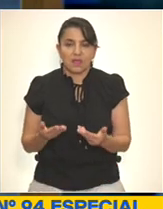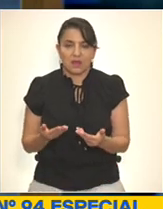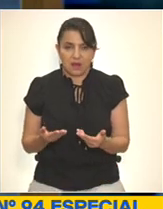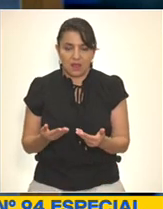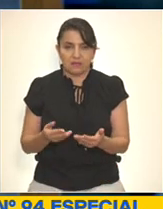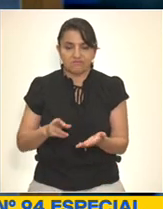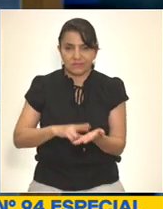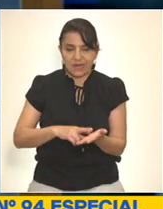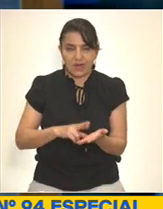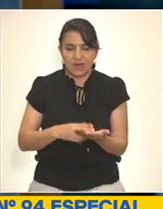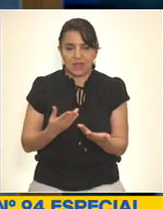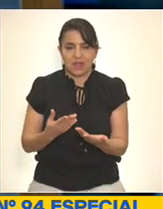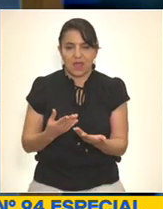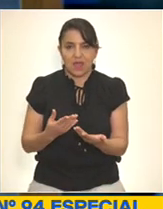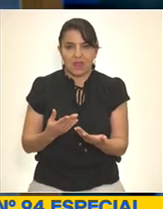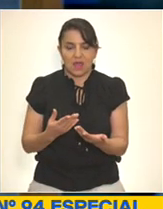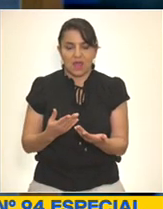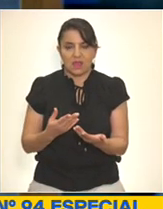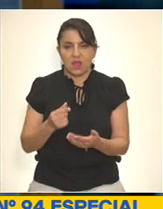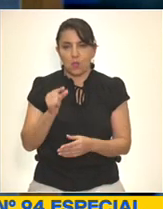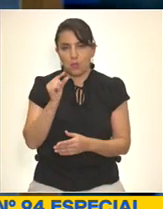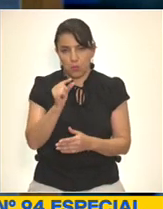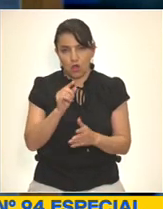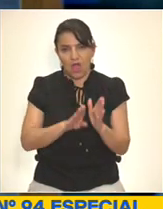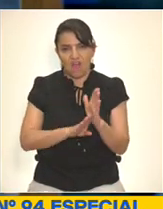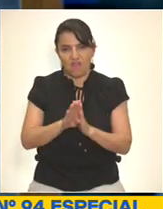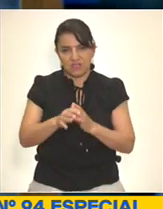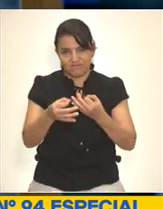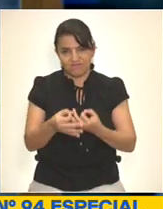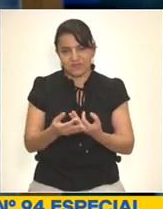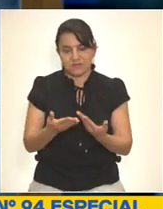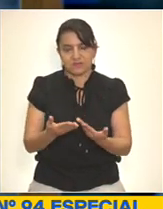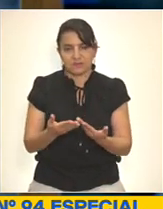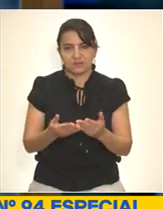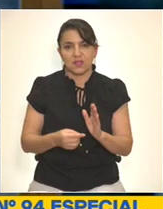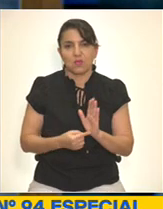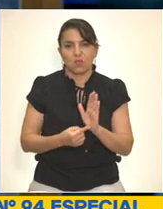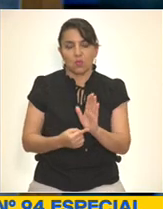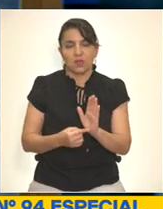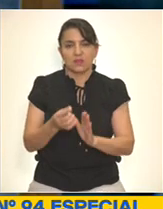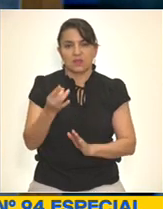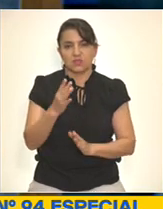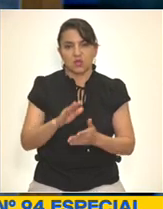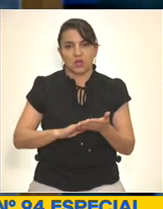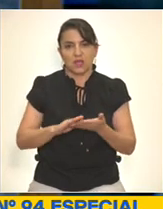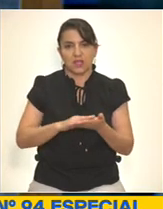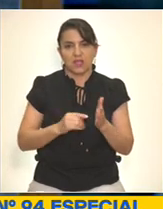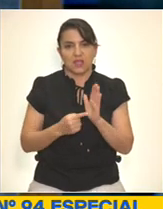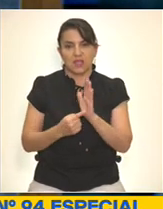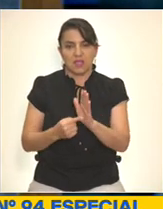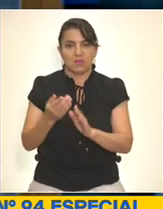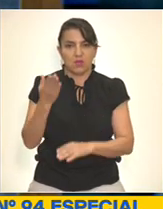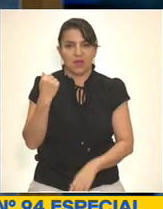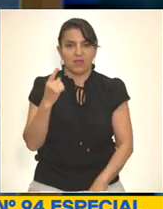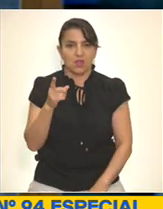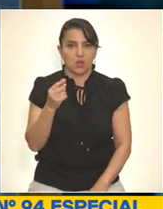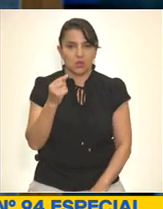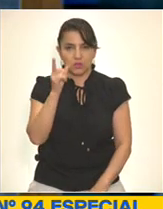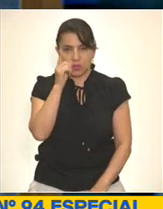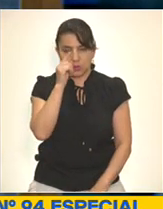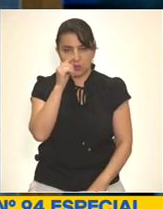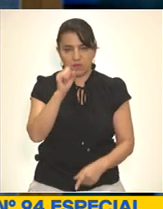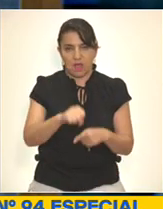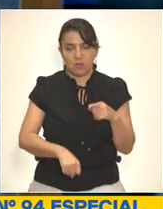tenido pocos avances sustantivos. Como muestra, solamente quiero dar un ejemplo. El pasado 11 de octubre, al aprobar